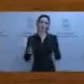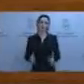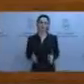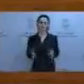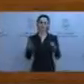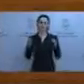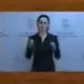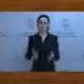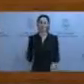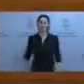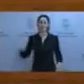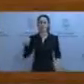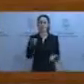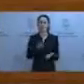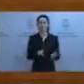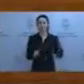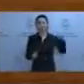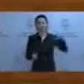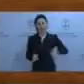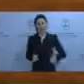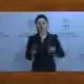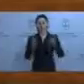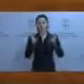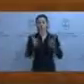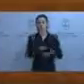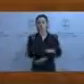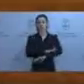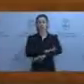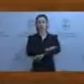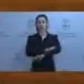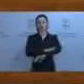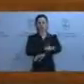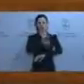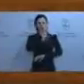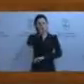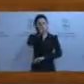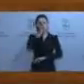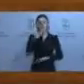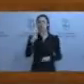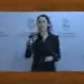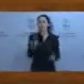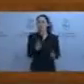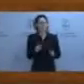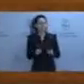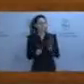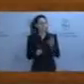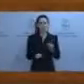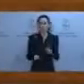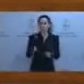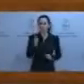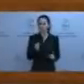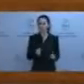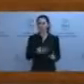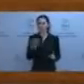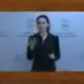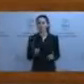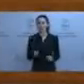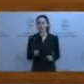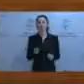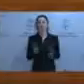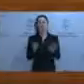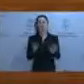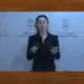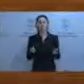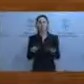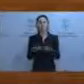ido mencionando. El Gobierno y el PSOE lo ha ido negando, ¿no? Será que tenemos tanta voz que nos oyen